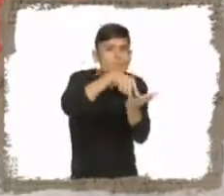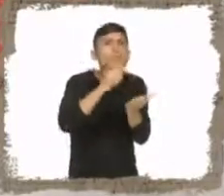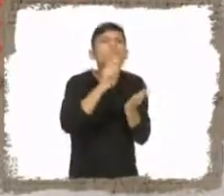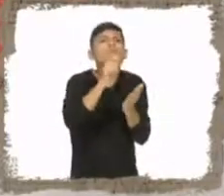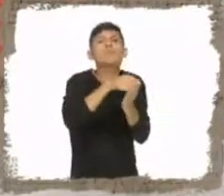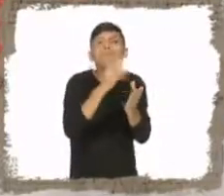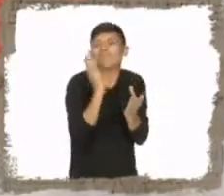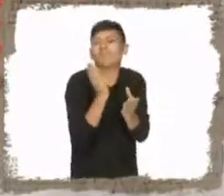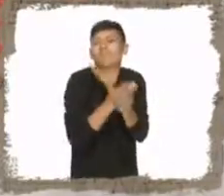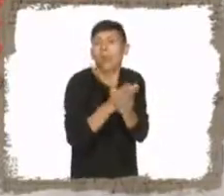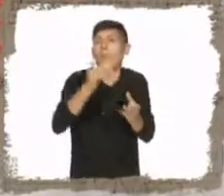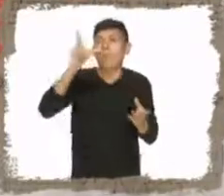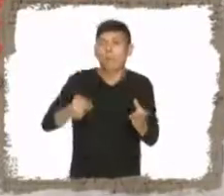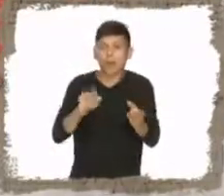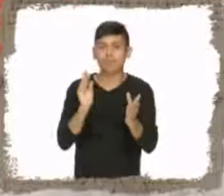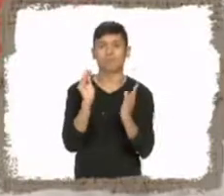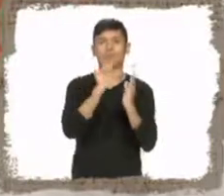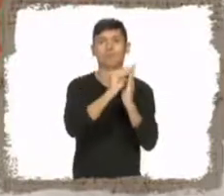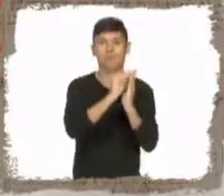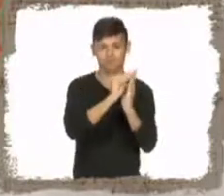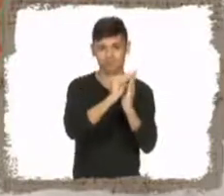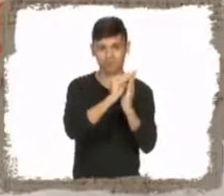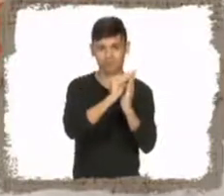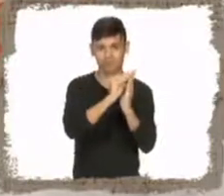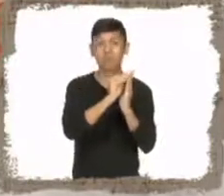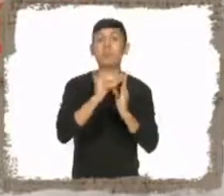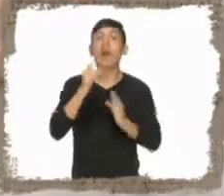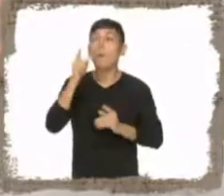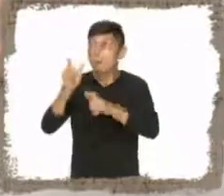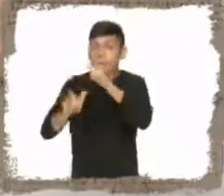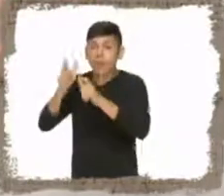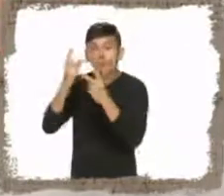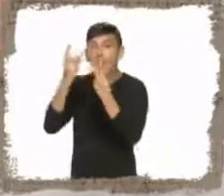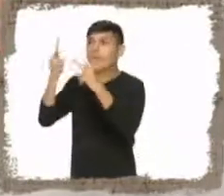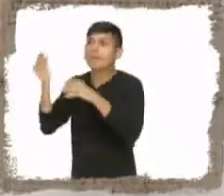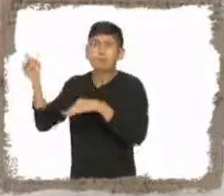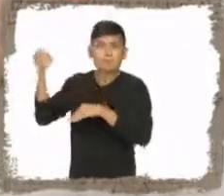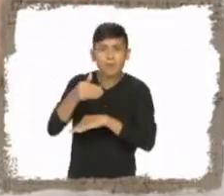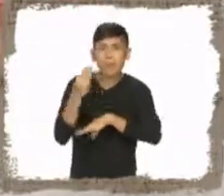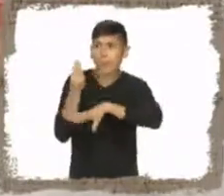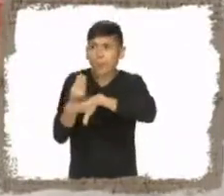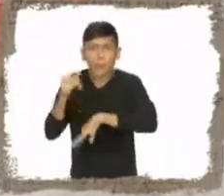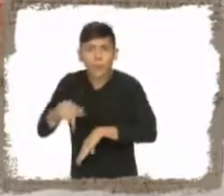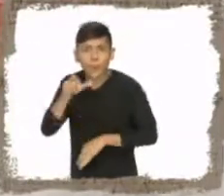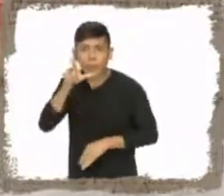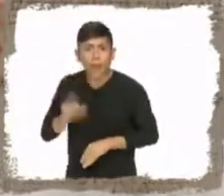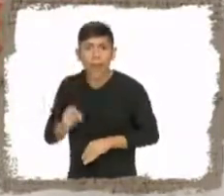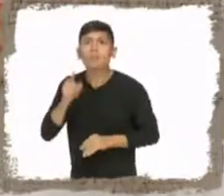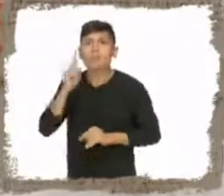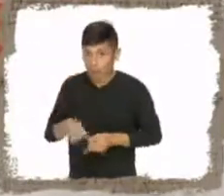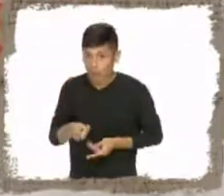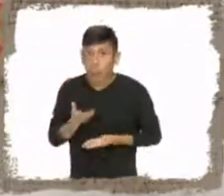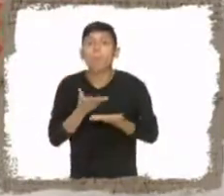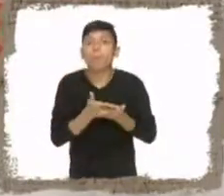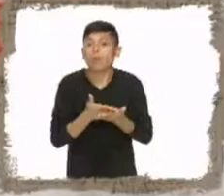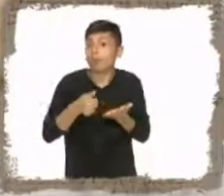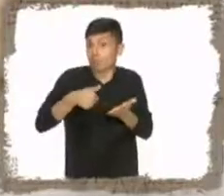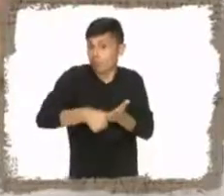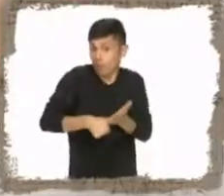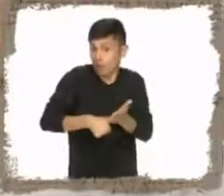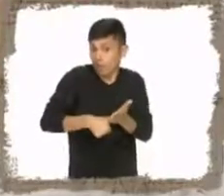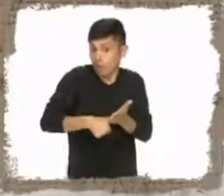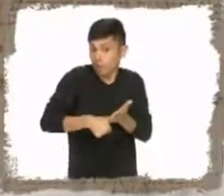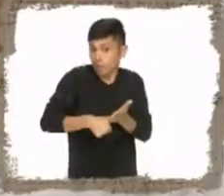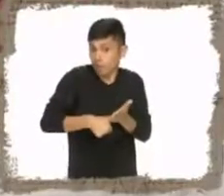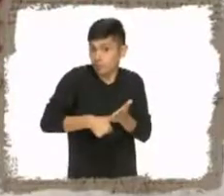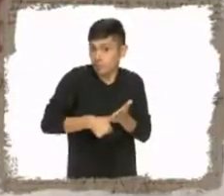zona a inscribirlo para que el país lo tenga en su lista. También los extranjeros que residen en nuestro país pueden obtener un documento